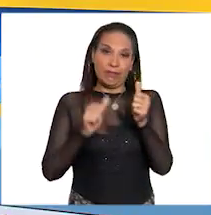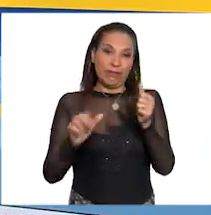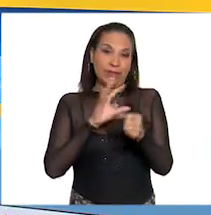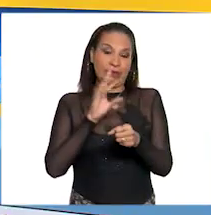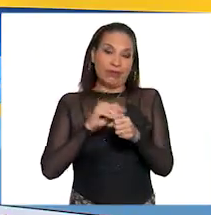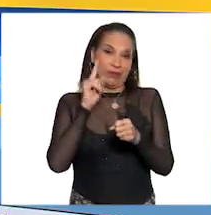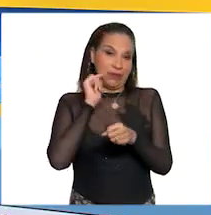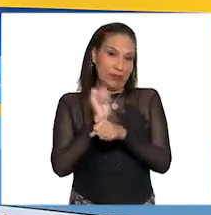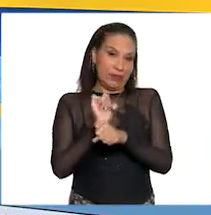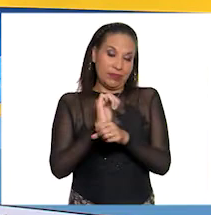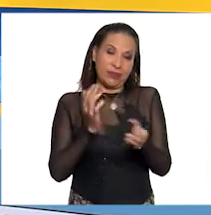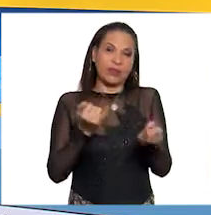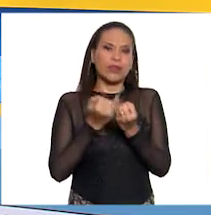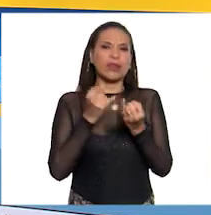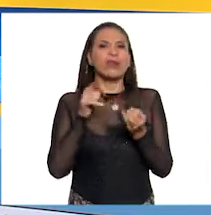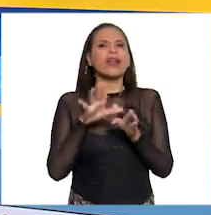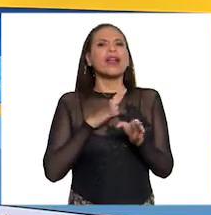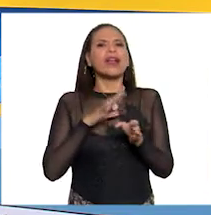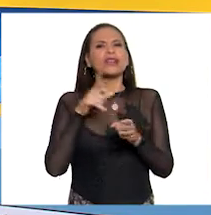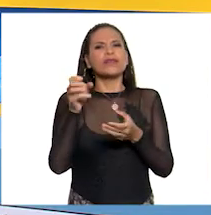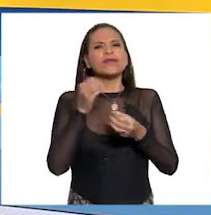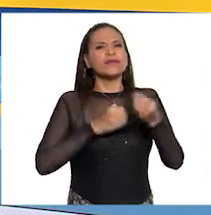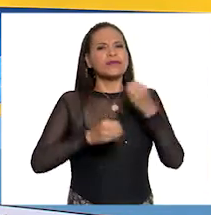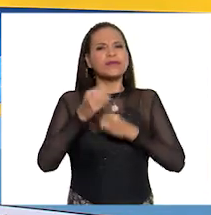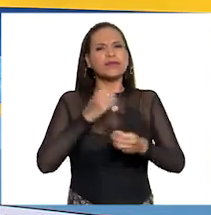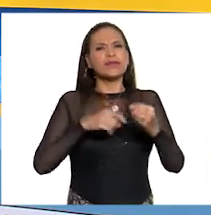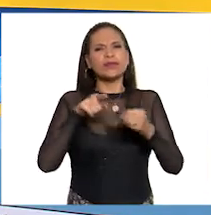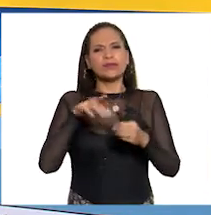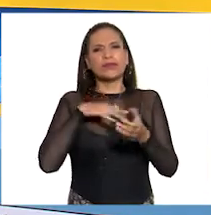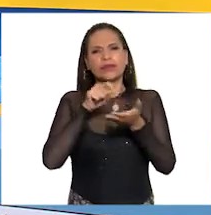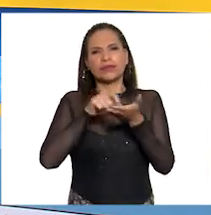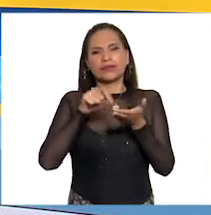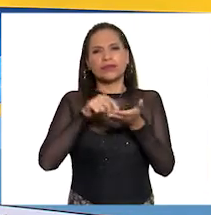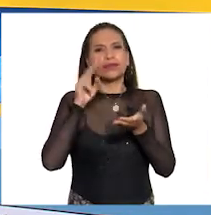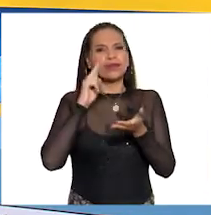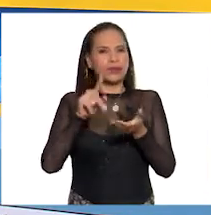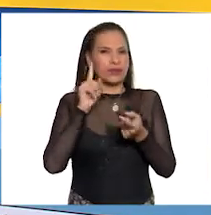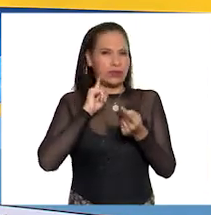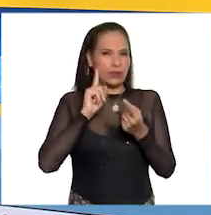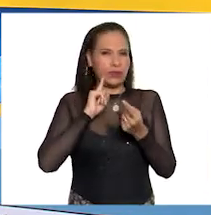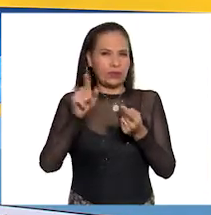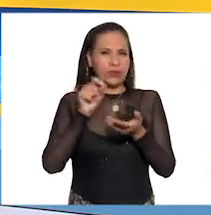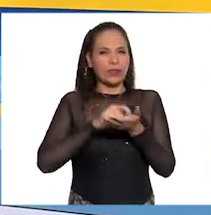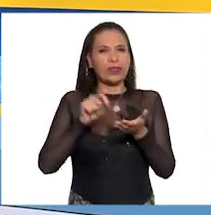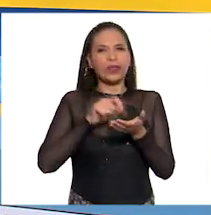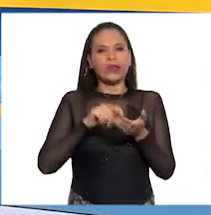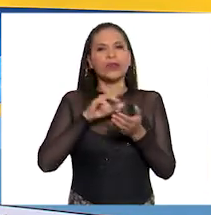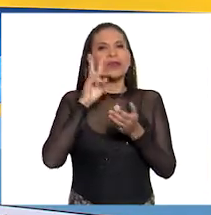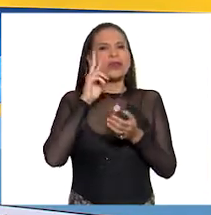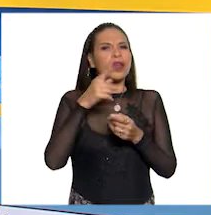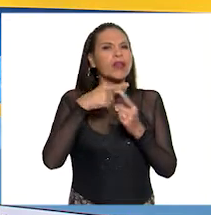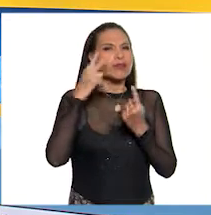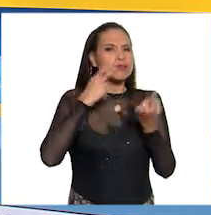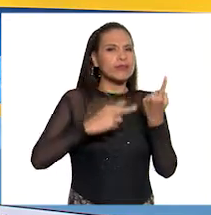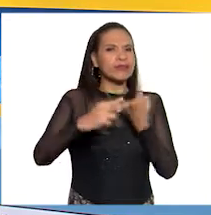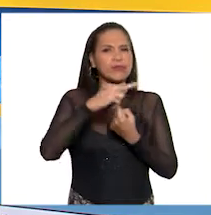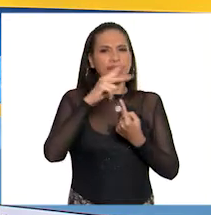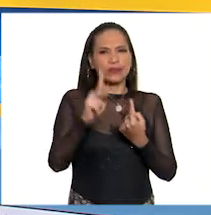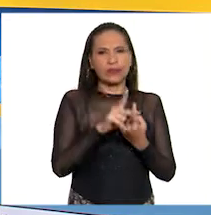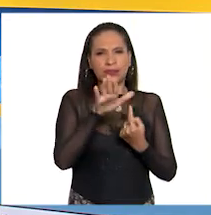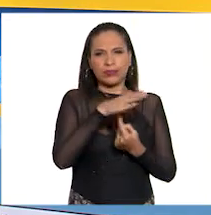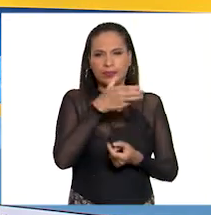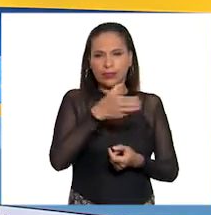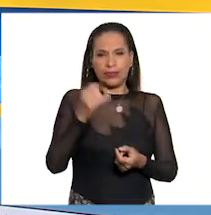Sí, y en cuanto a su obra literaria, Elena Garro retomó la cosmovisión de los pueblos campesinos e indígenas en una época en la que